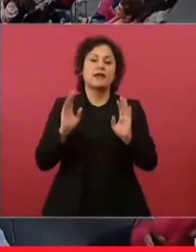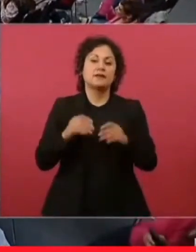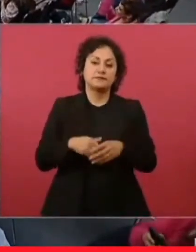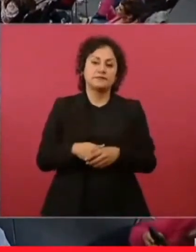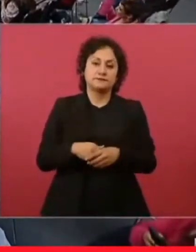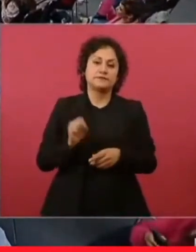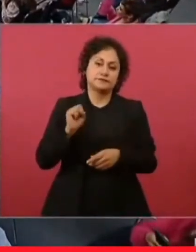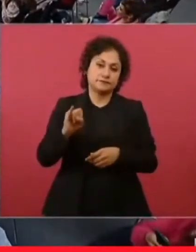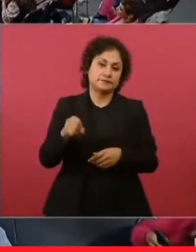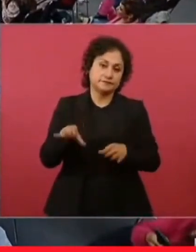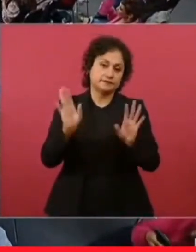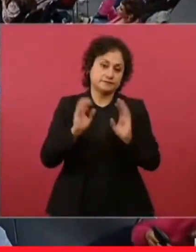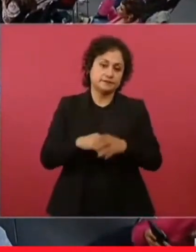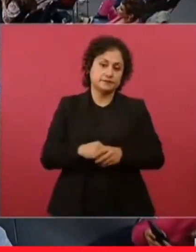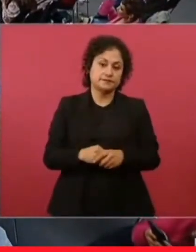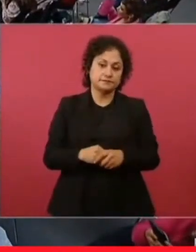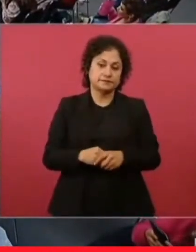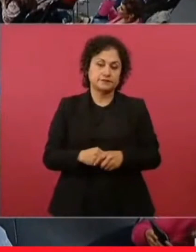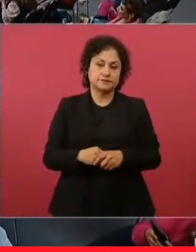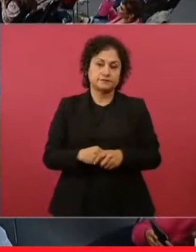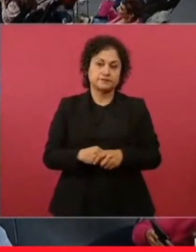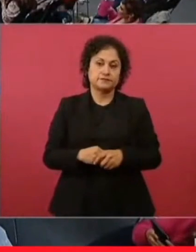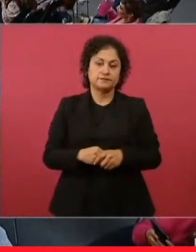Bueno. ¿Por qué que la otra está?